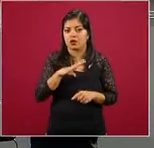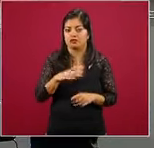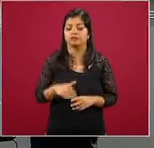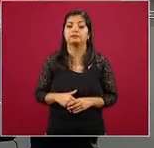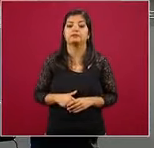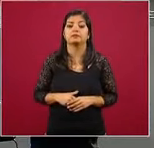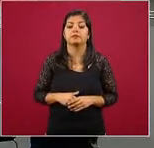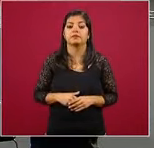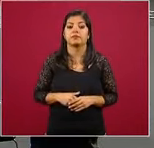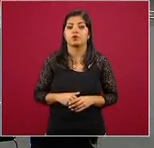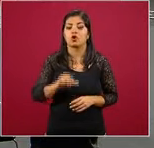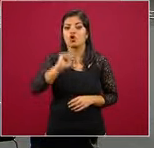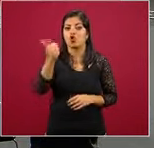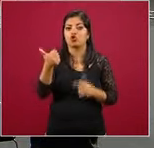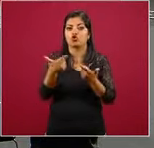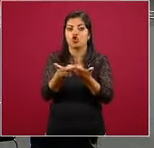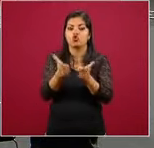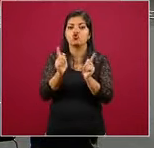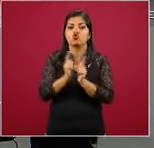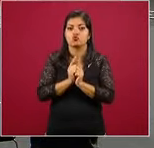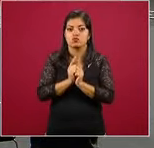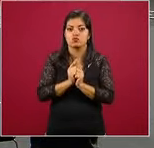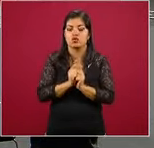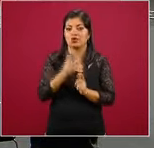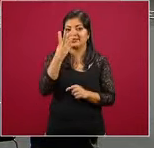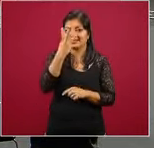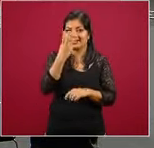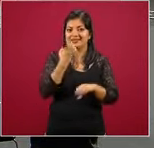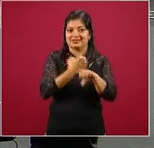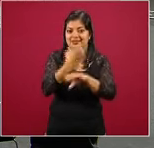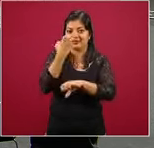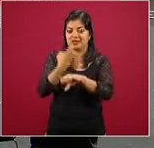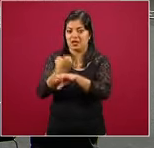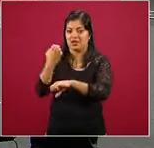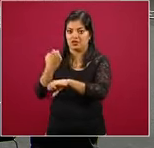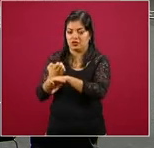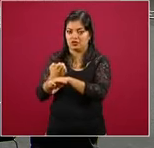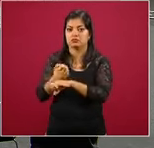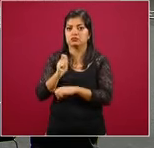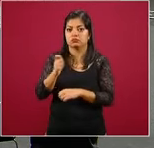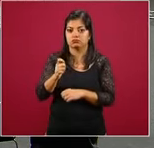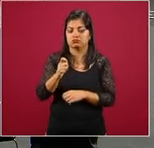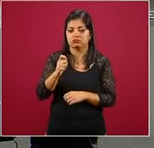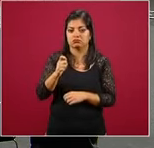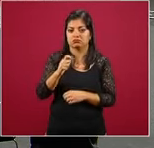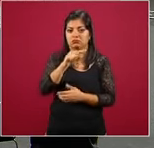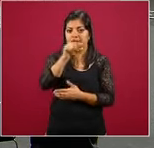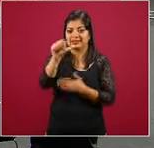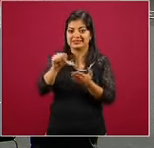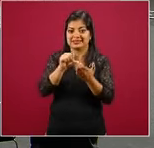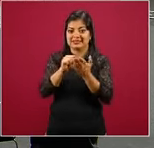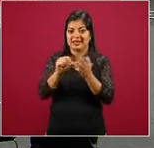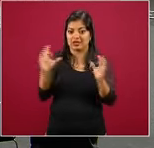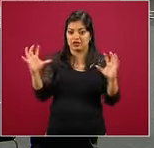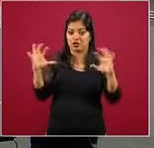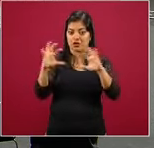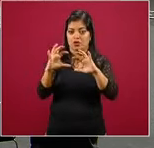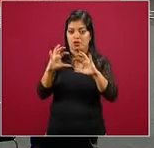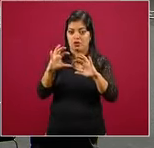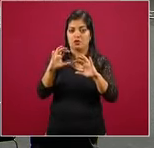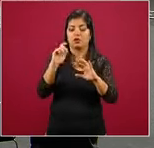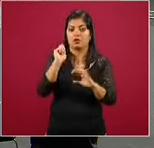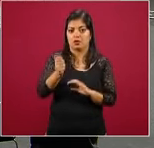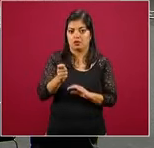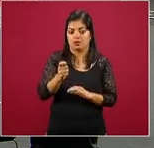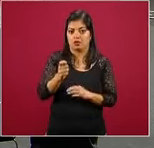Vamos a ver ahora el grupo de 3 entidades federativas. Son 3 entidades federativas del centro del país, de hecho todas ellas vecinas